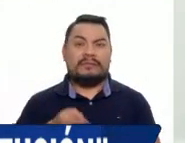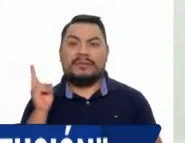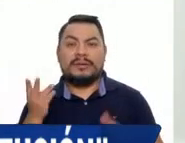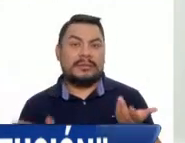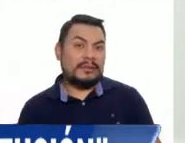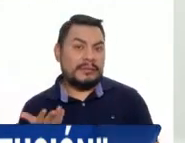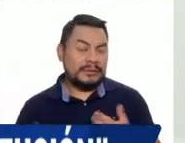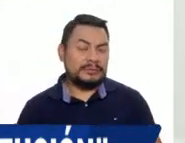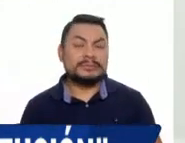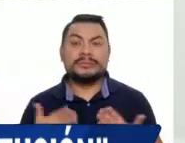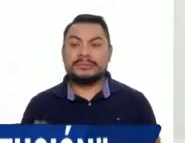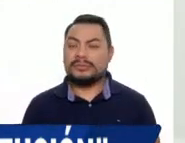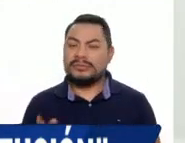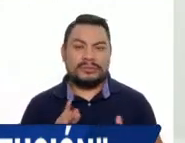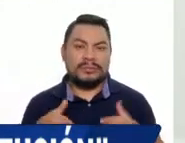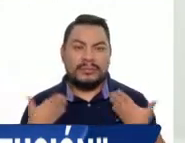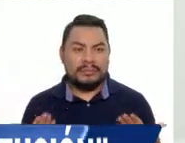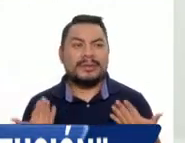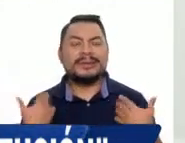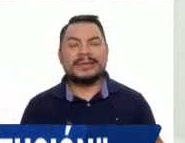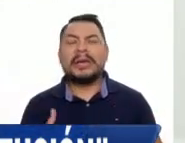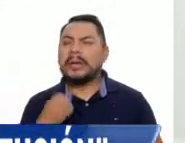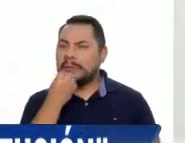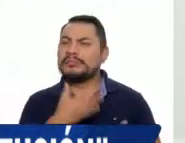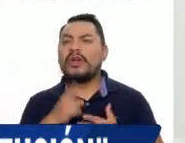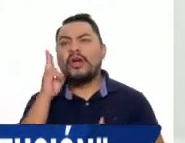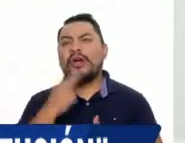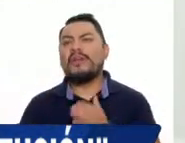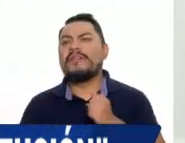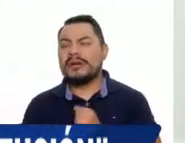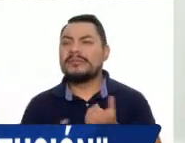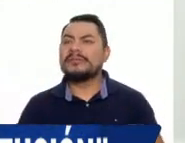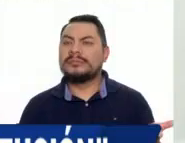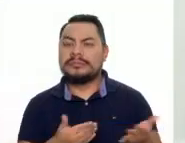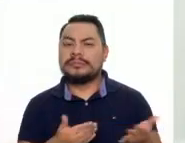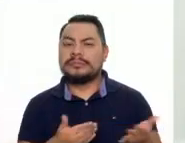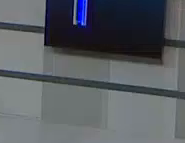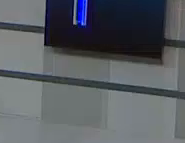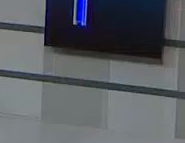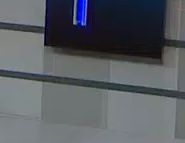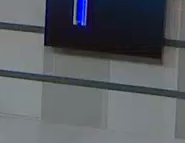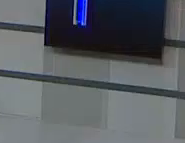en día no podemos darnos el lujo de poder gobernar virtualmente.